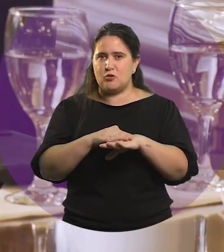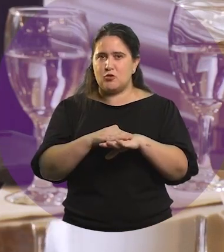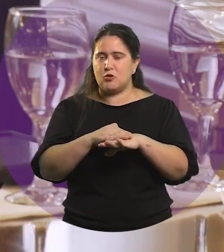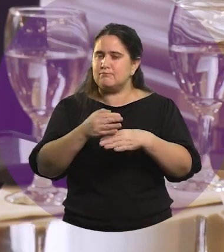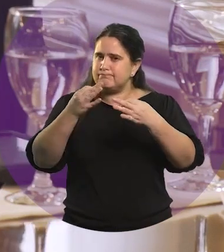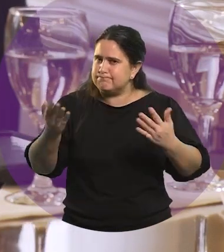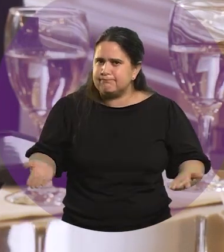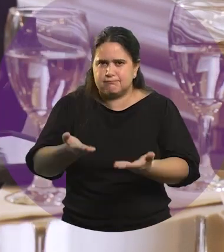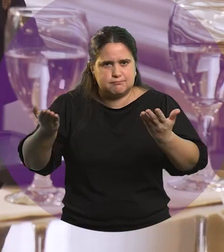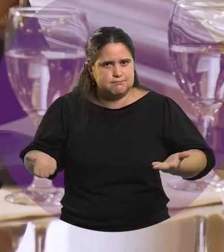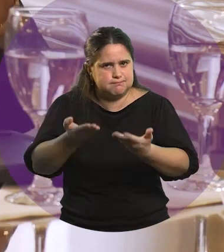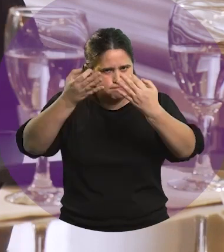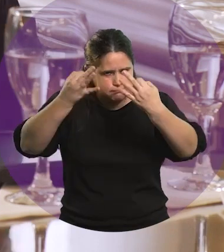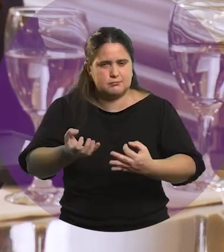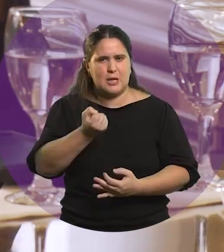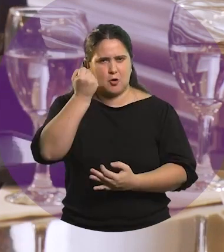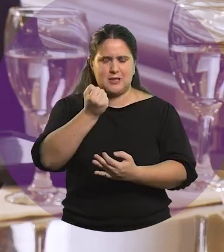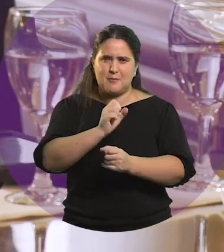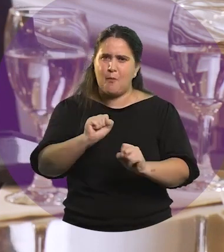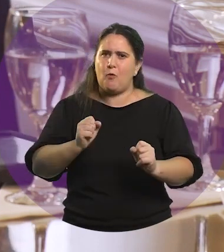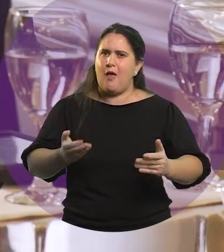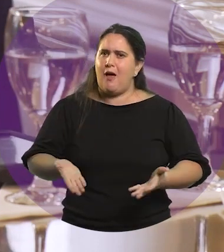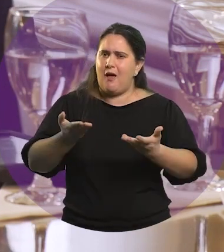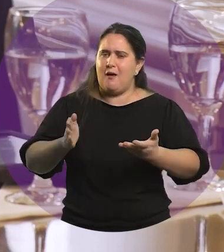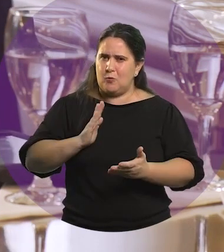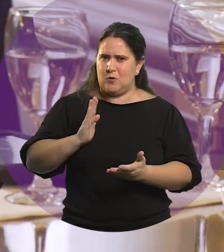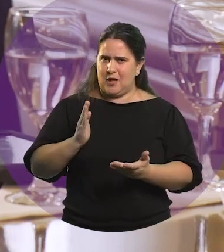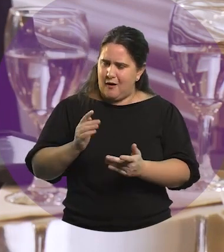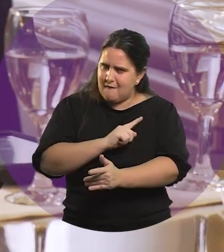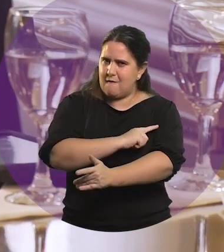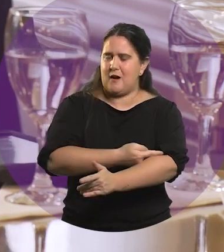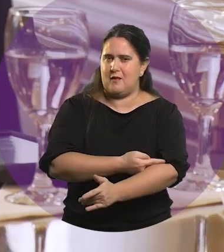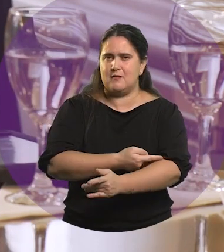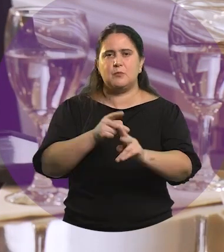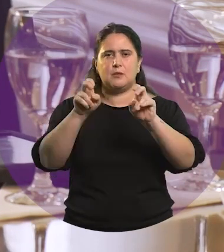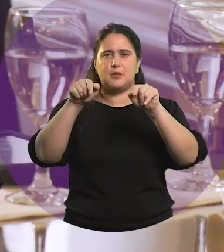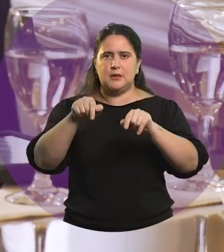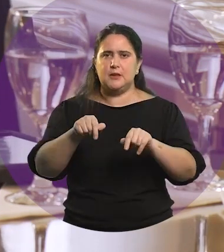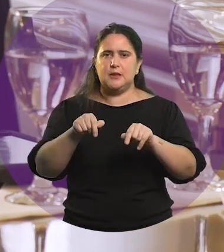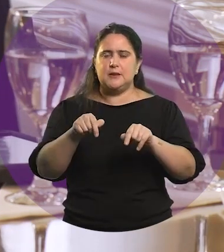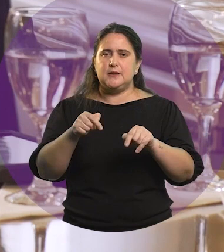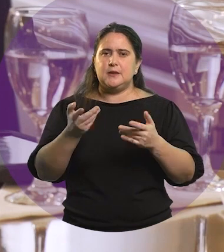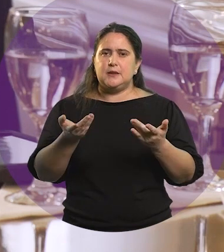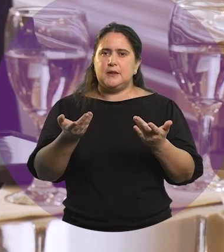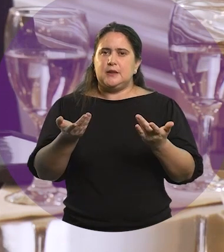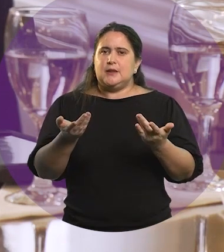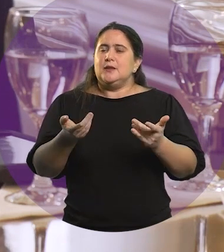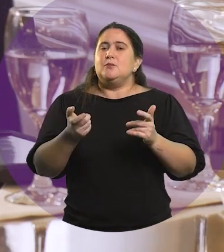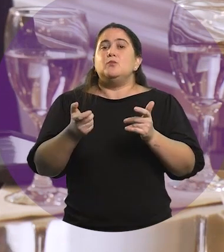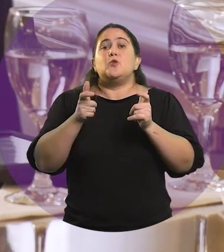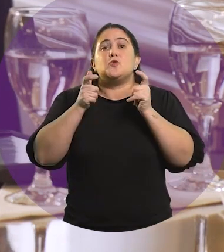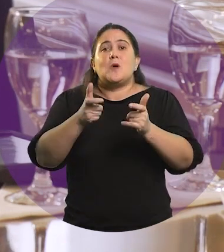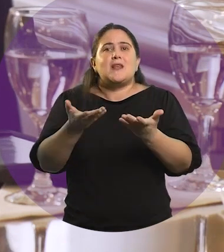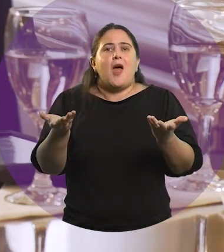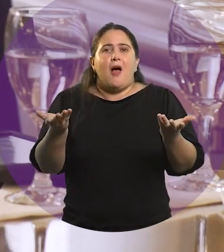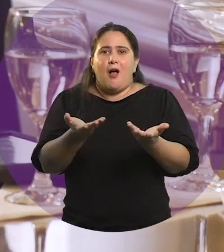bien estimulante para quienes siempre nos gusta ir a más, y es el tema que por fin